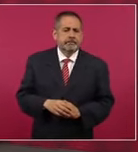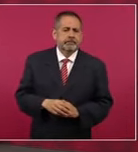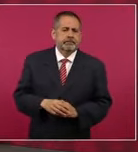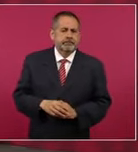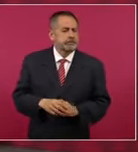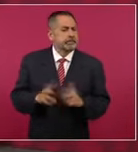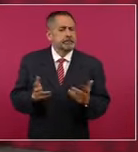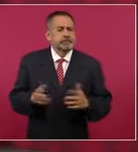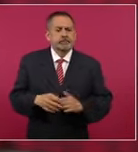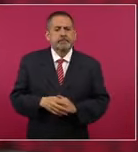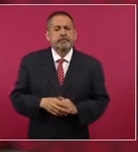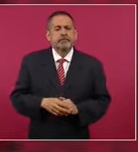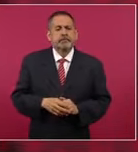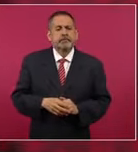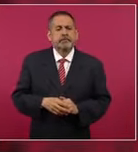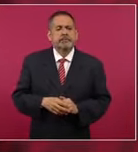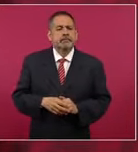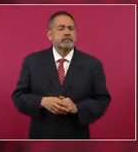¿cómo